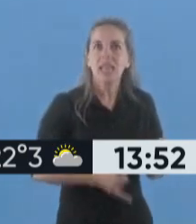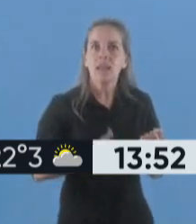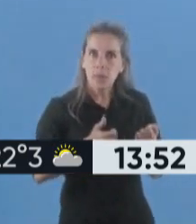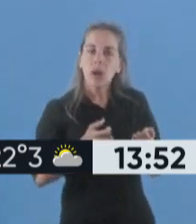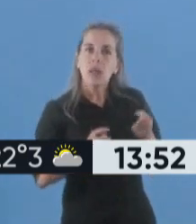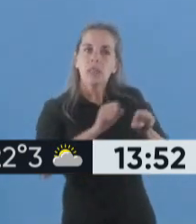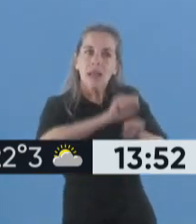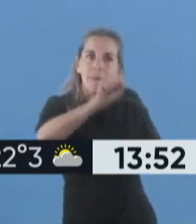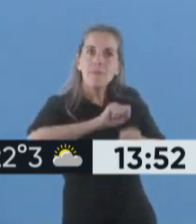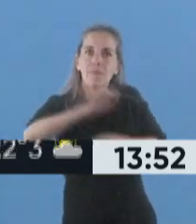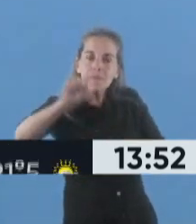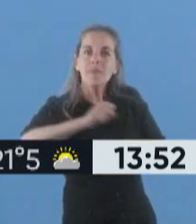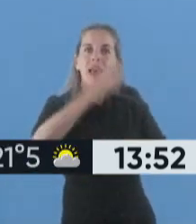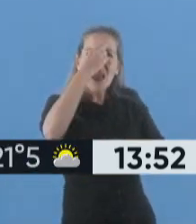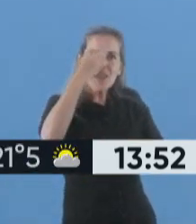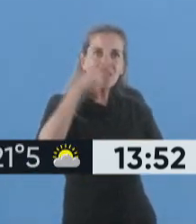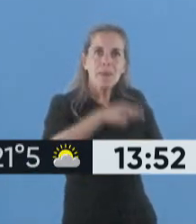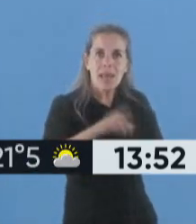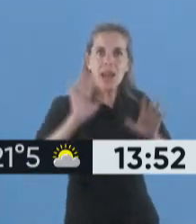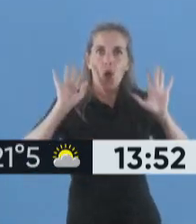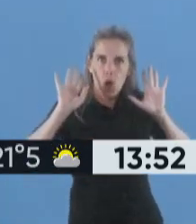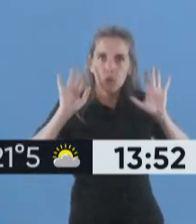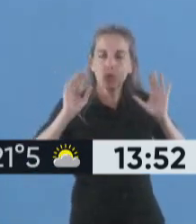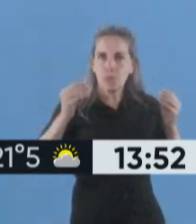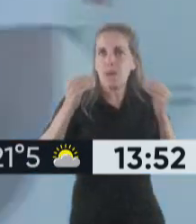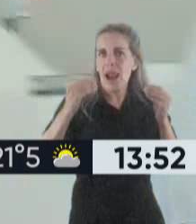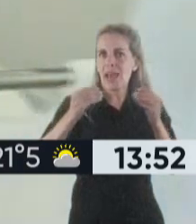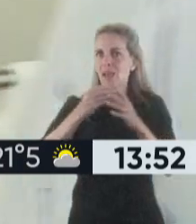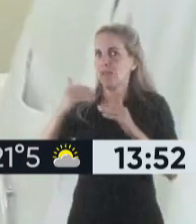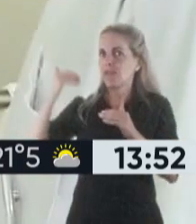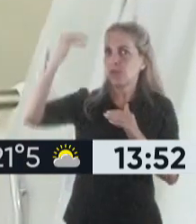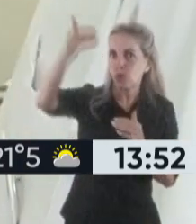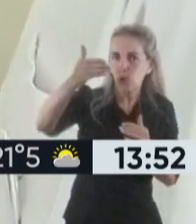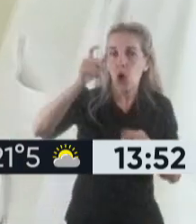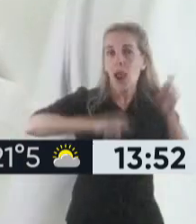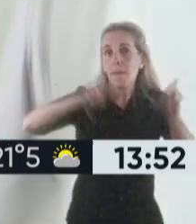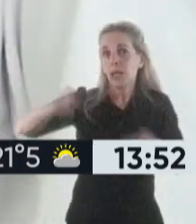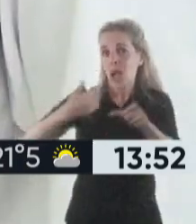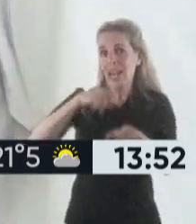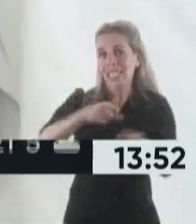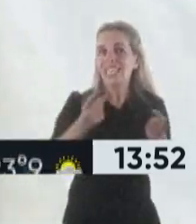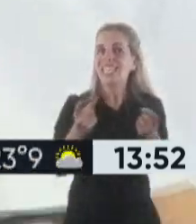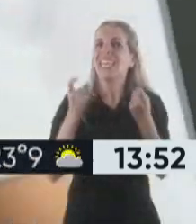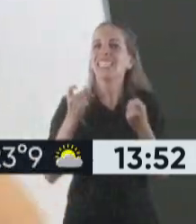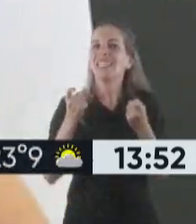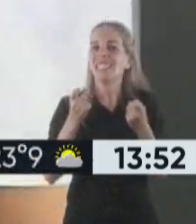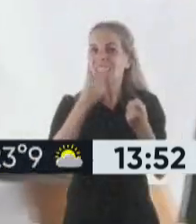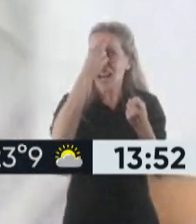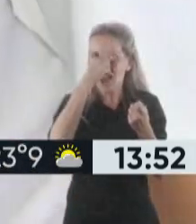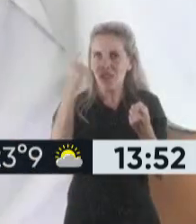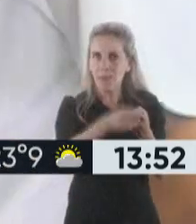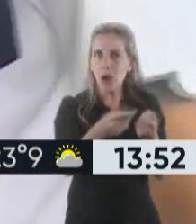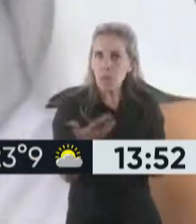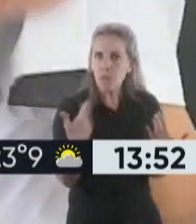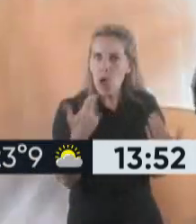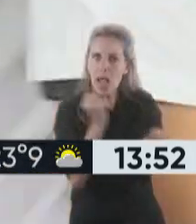enfermeros y enfermeras para que cuando los argentinos y las argentinas los necesiten, puedan prestar sus servicios en la